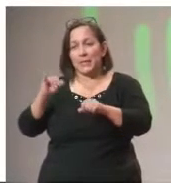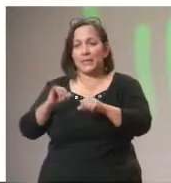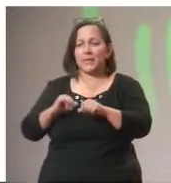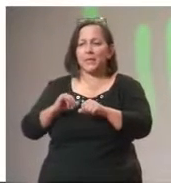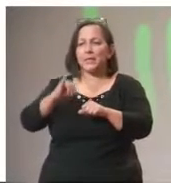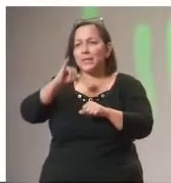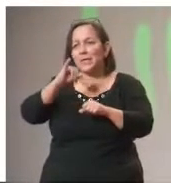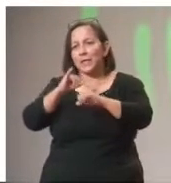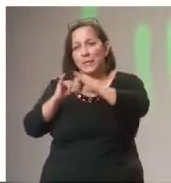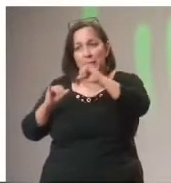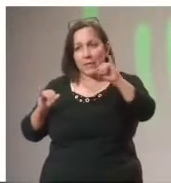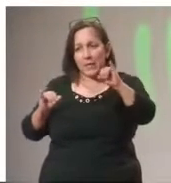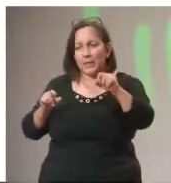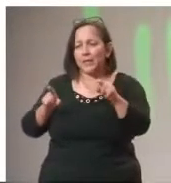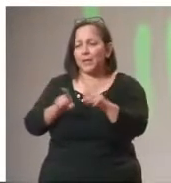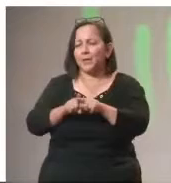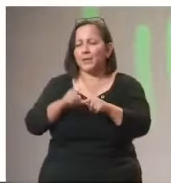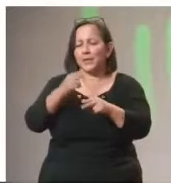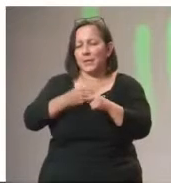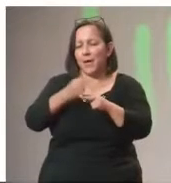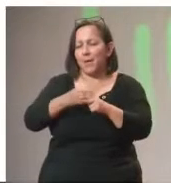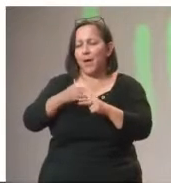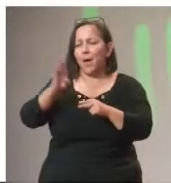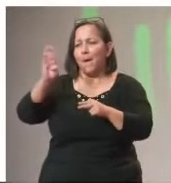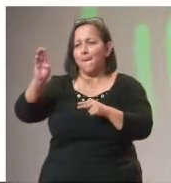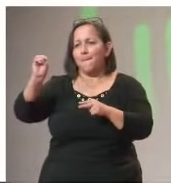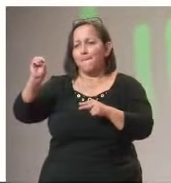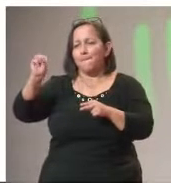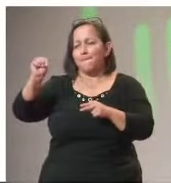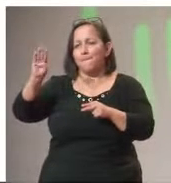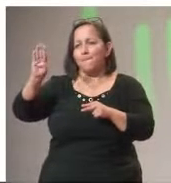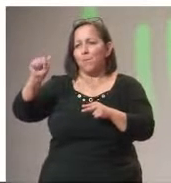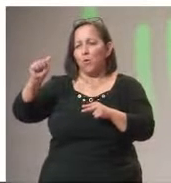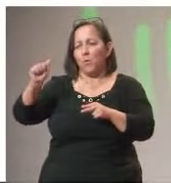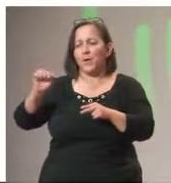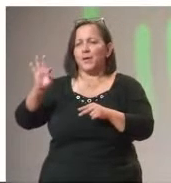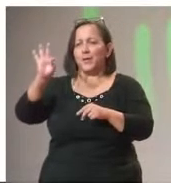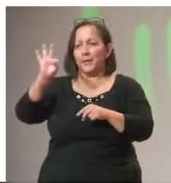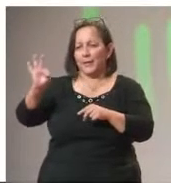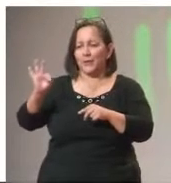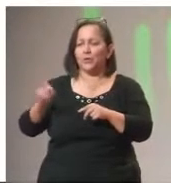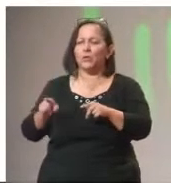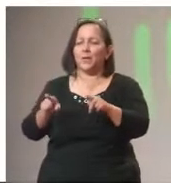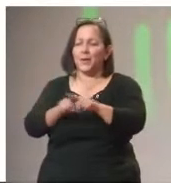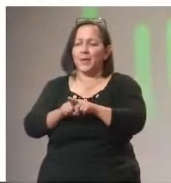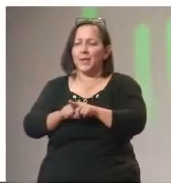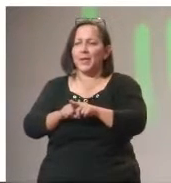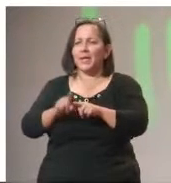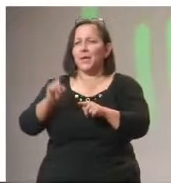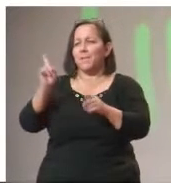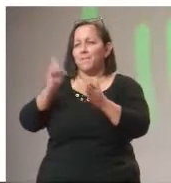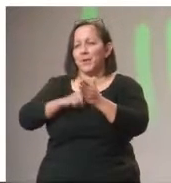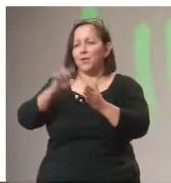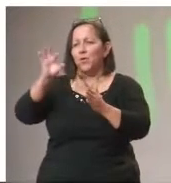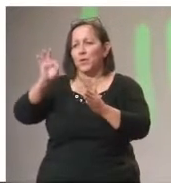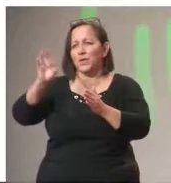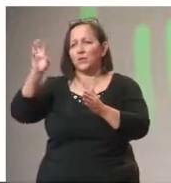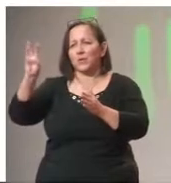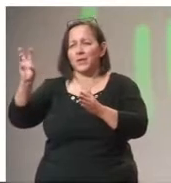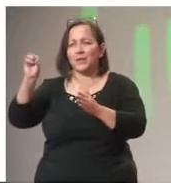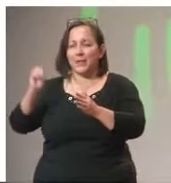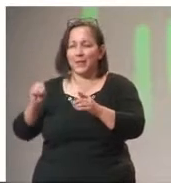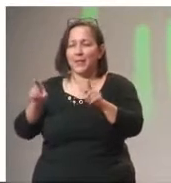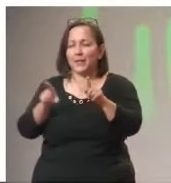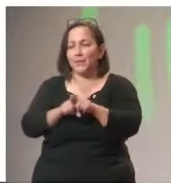tritio. Se llama la bomba de tritio porque en 1950, 60, la Guerra Fría hizo que hubiesen una gran